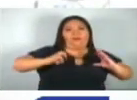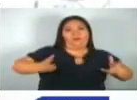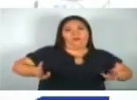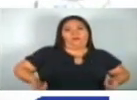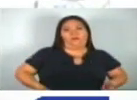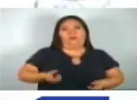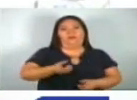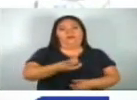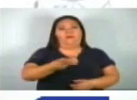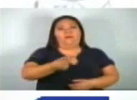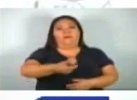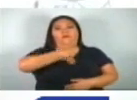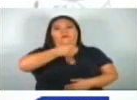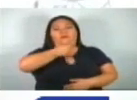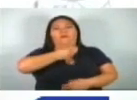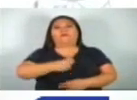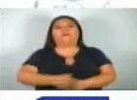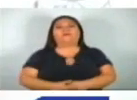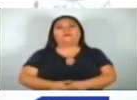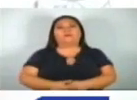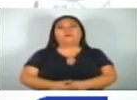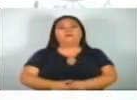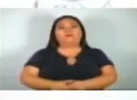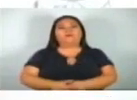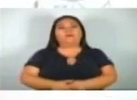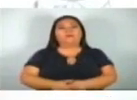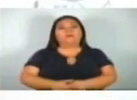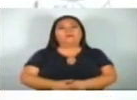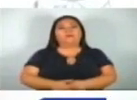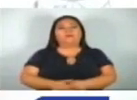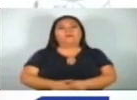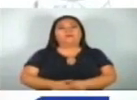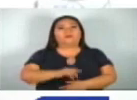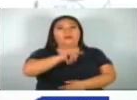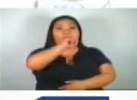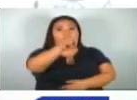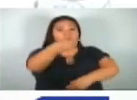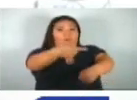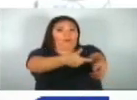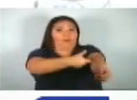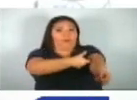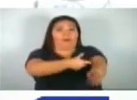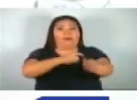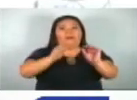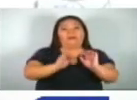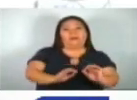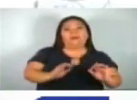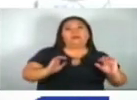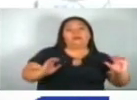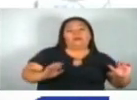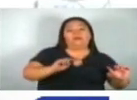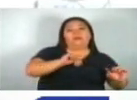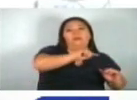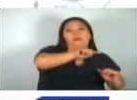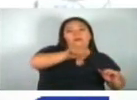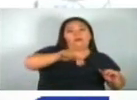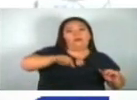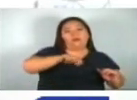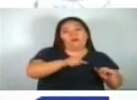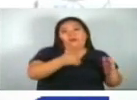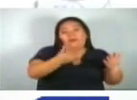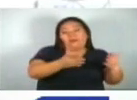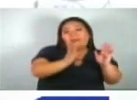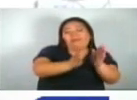como colegio médico es que el Hospital Benjamin Bloom ha tenido que